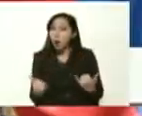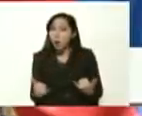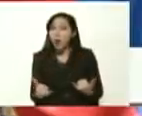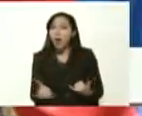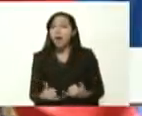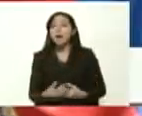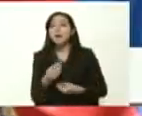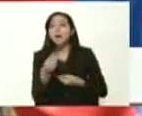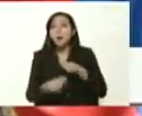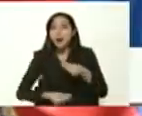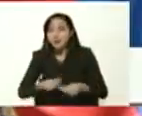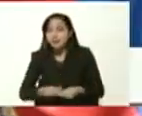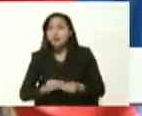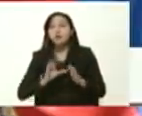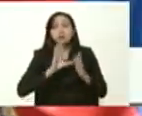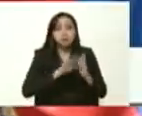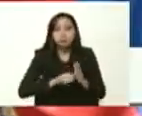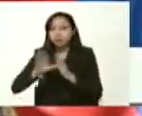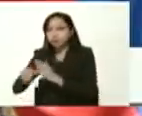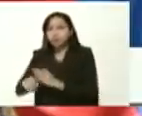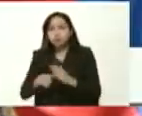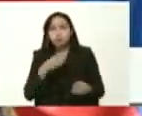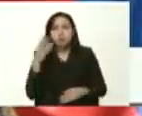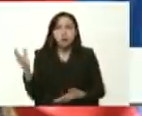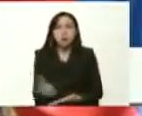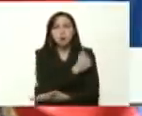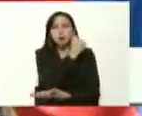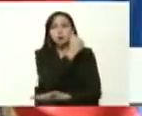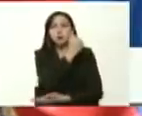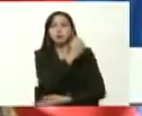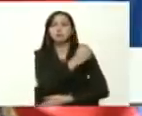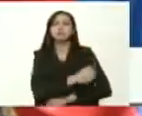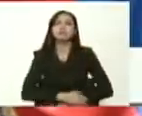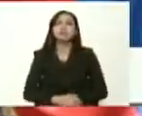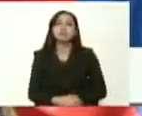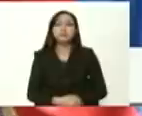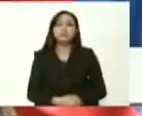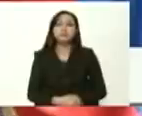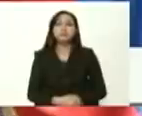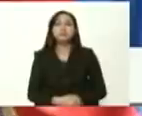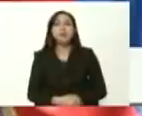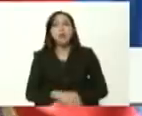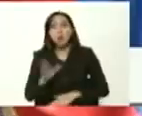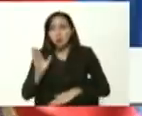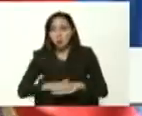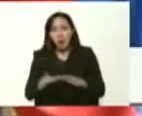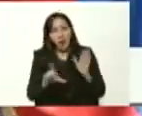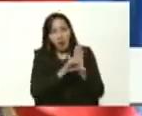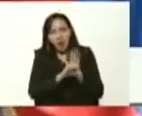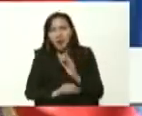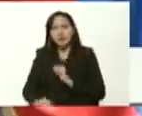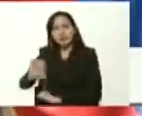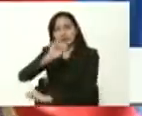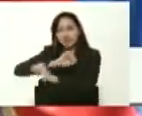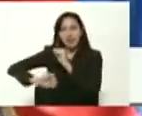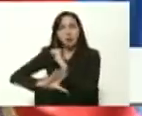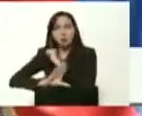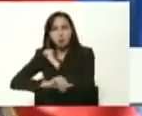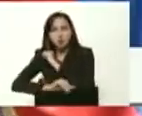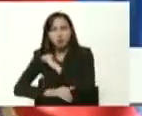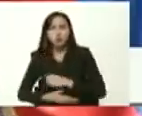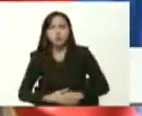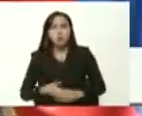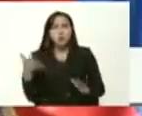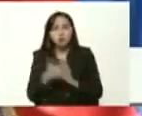debida incautación, tal como lo establece la ley anticorrupción, por parte